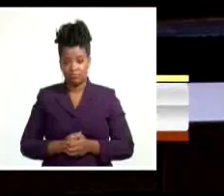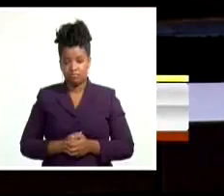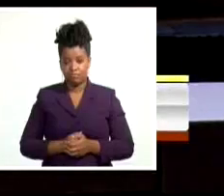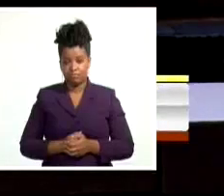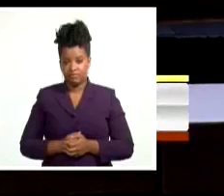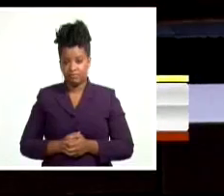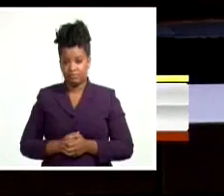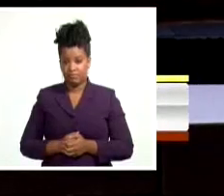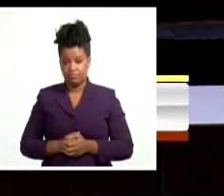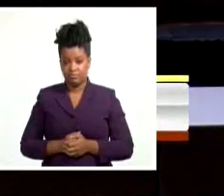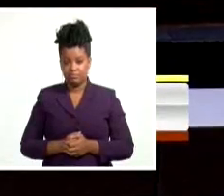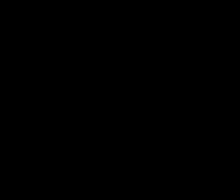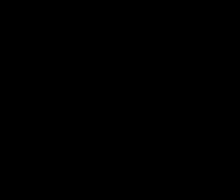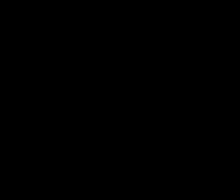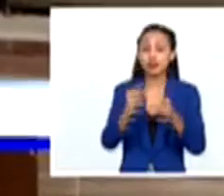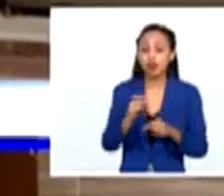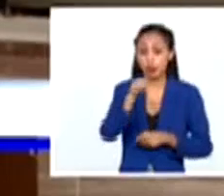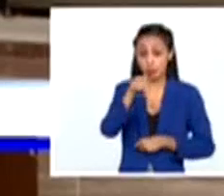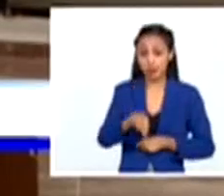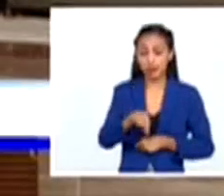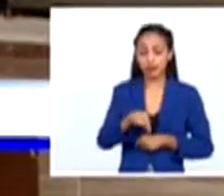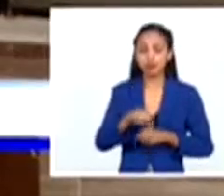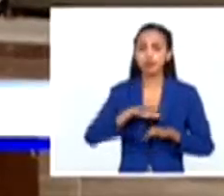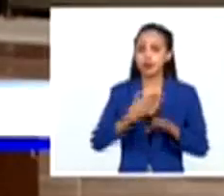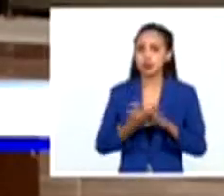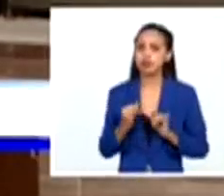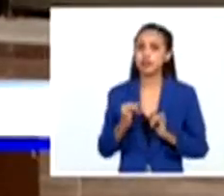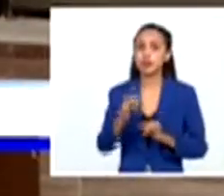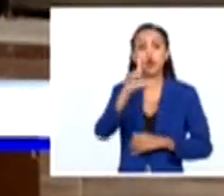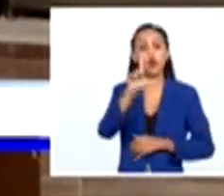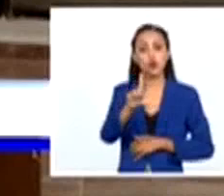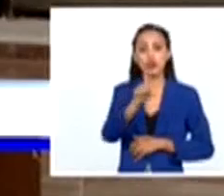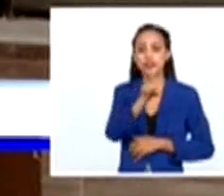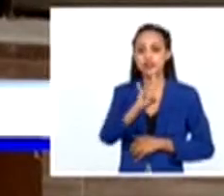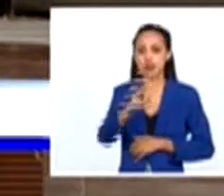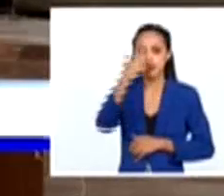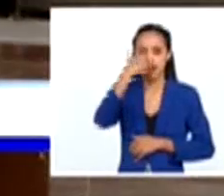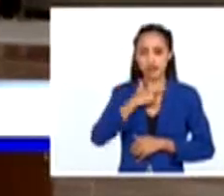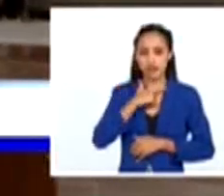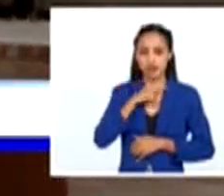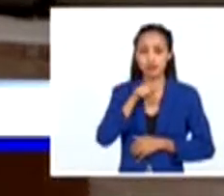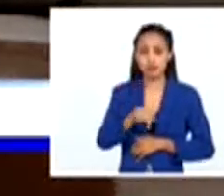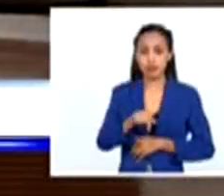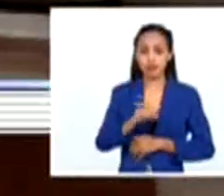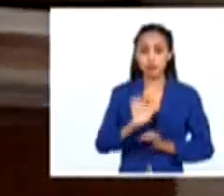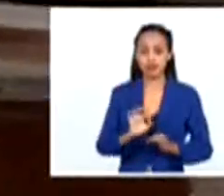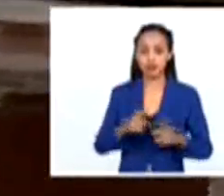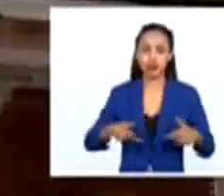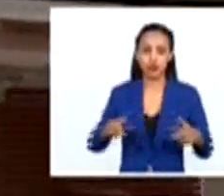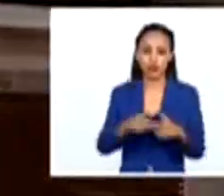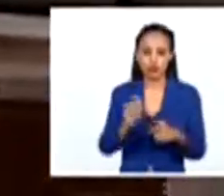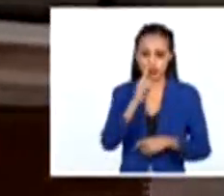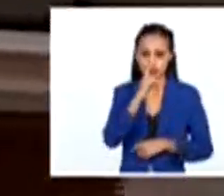más valiosos del país. En total, el nuevo órgano lo integran 14 dirigentes, 3 menos que la composición